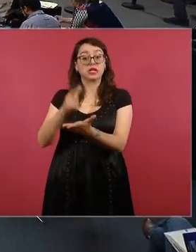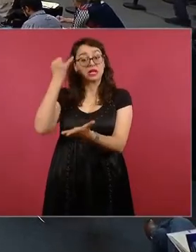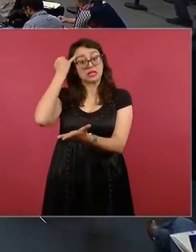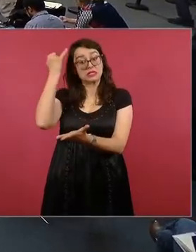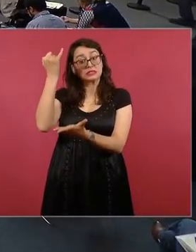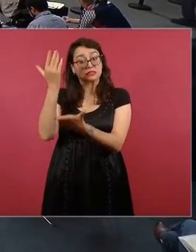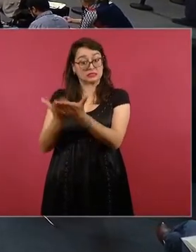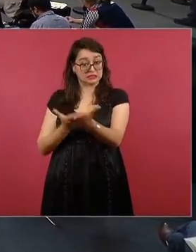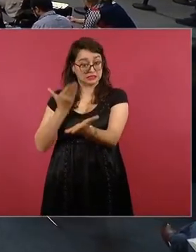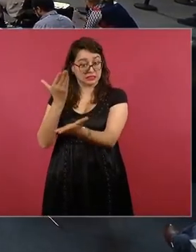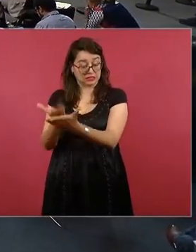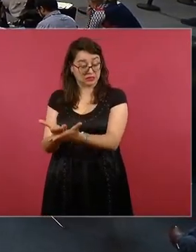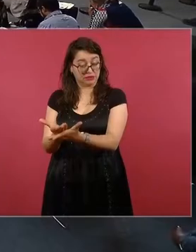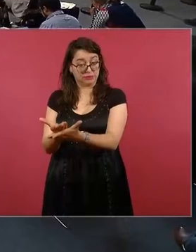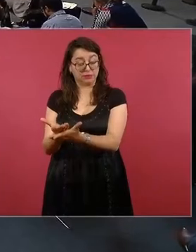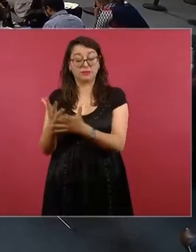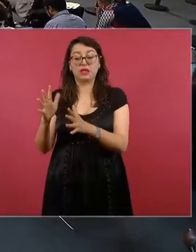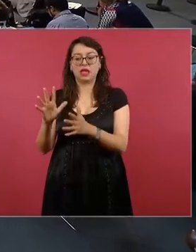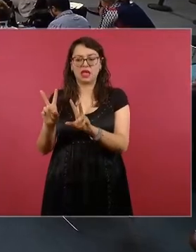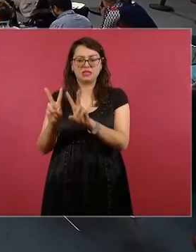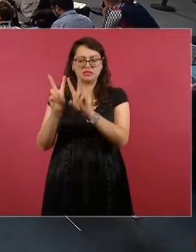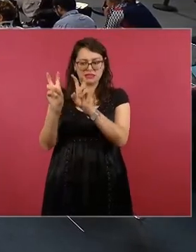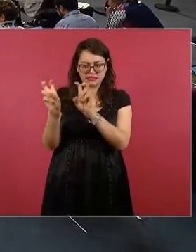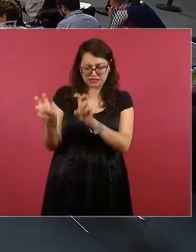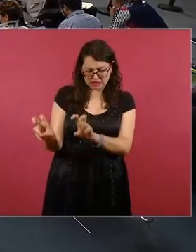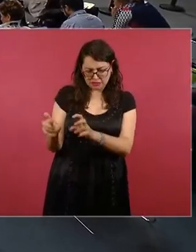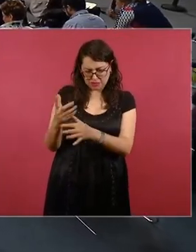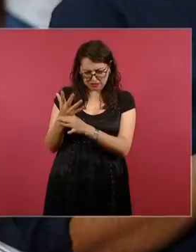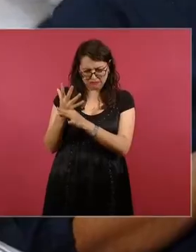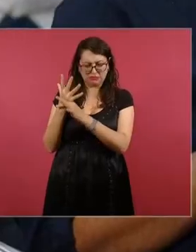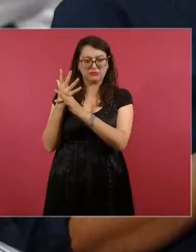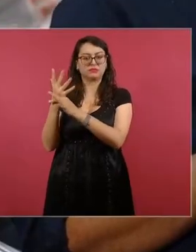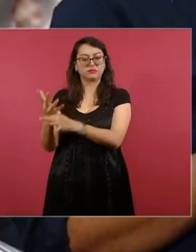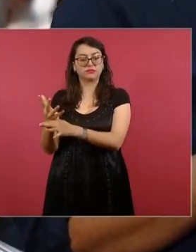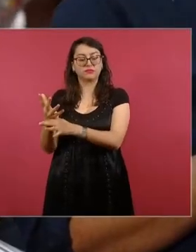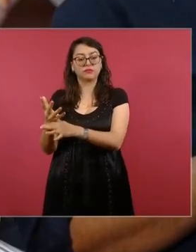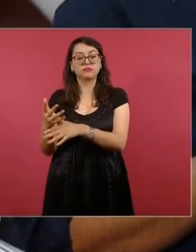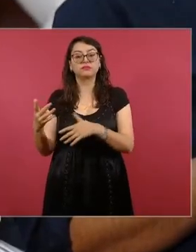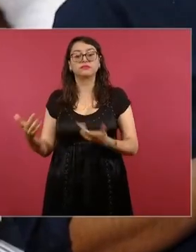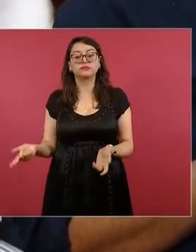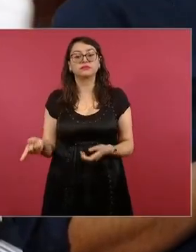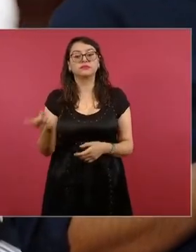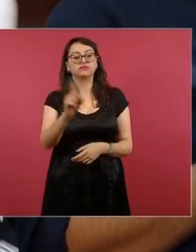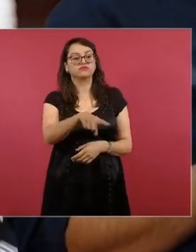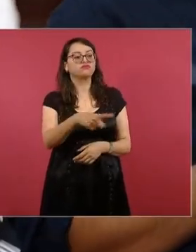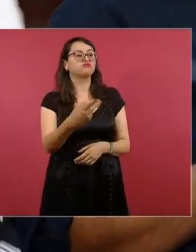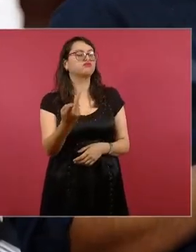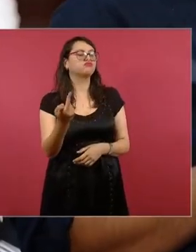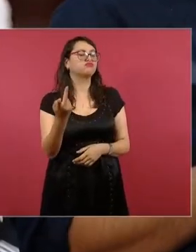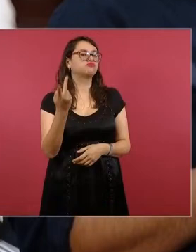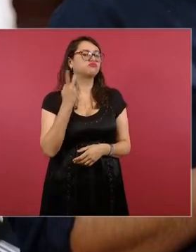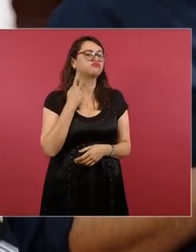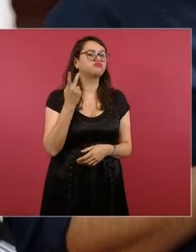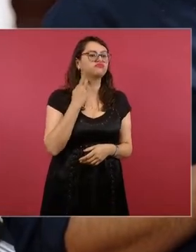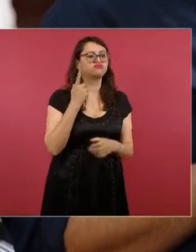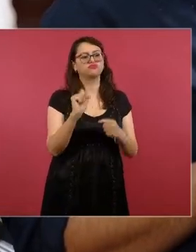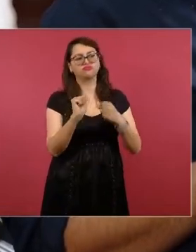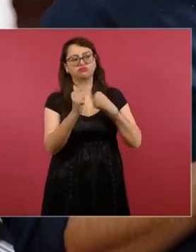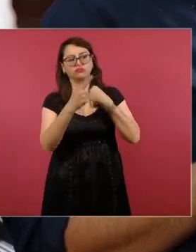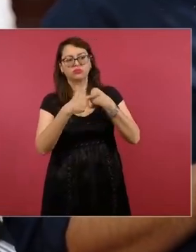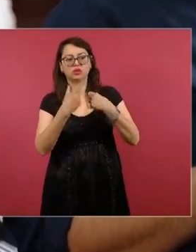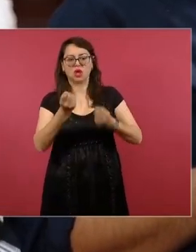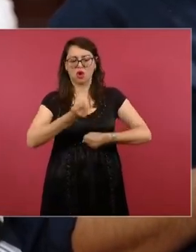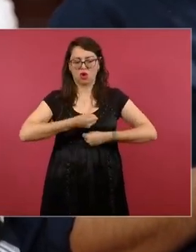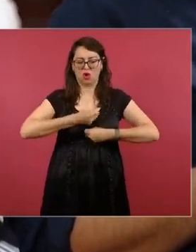Parlamento venezolano, que impone penas de prisión e inhabilitación política por decir mensajes prohibidos. ¿Qué opinión le